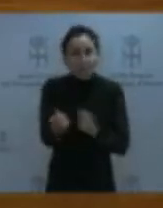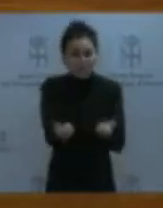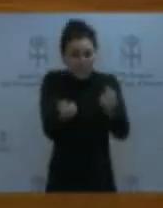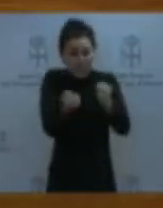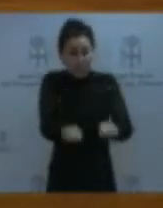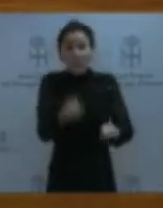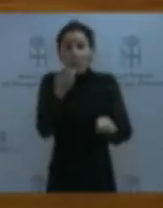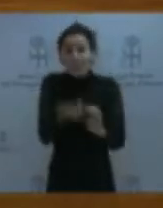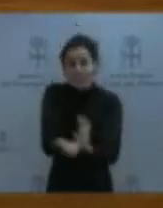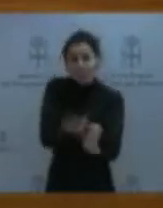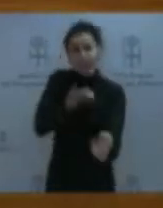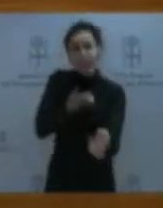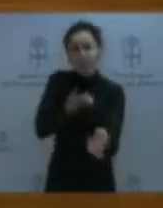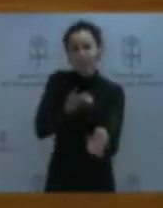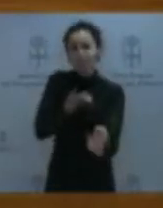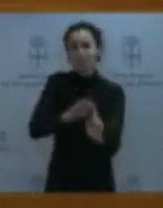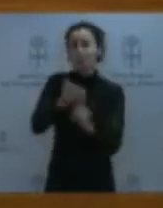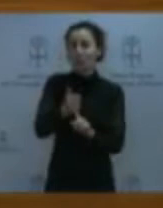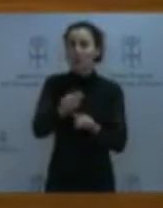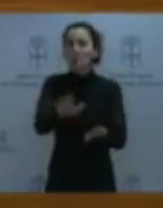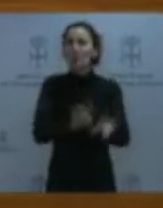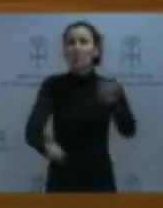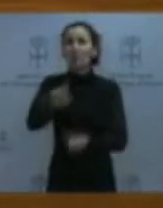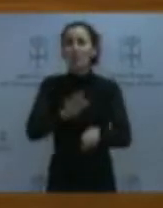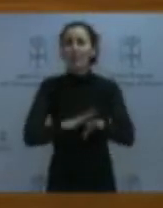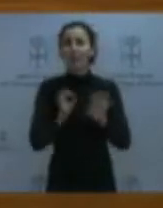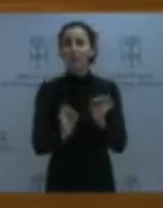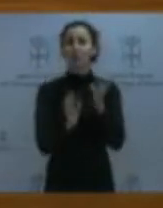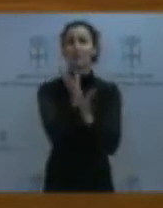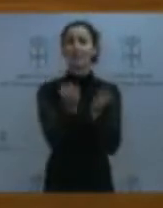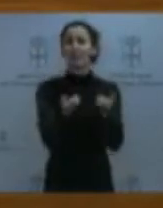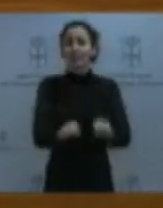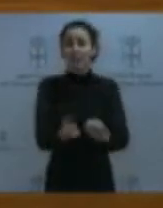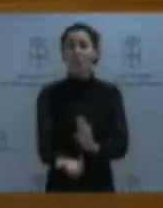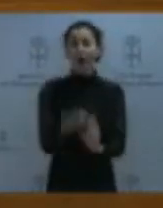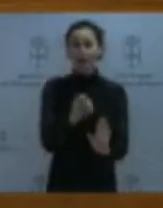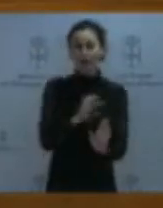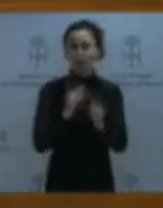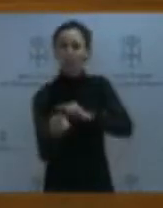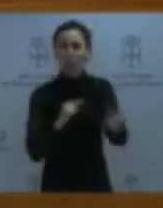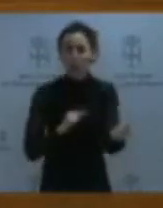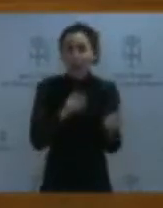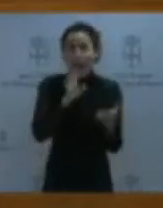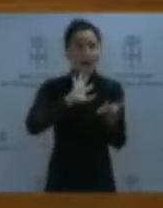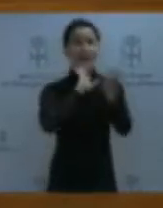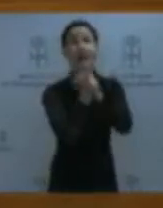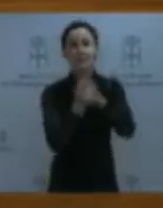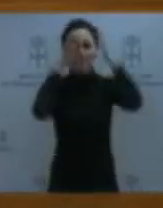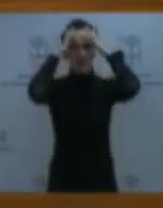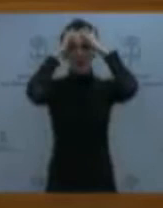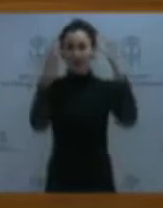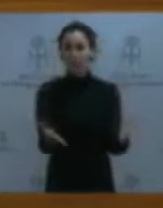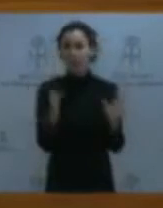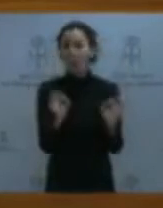hace algo. Vale. Pero no tiene el problema de que se cierren las térmicas, porque se cierra antes el carbón y luego las térmicas. Ahora, las térmicas, oye, es carbón de